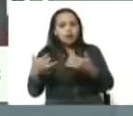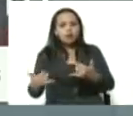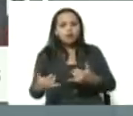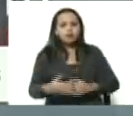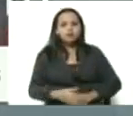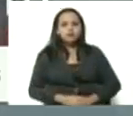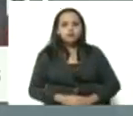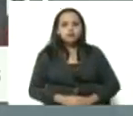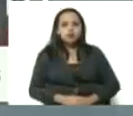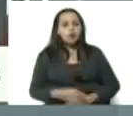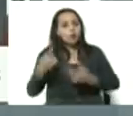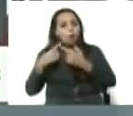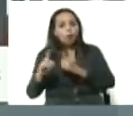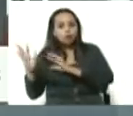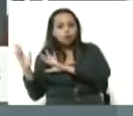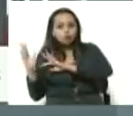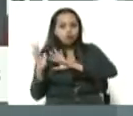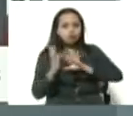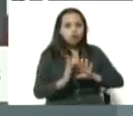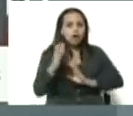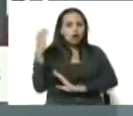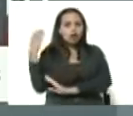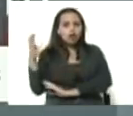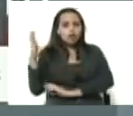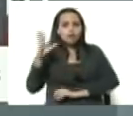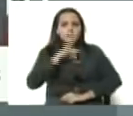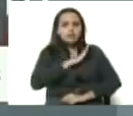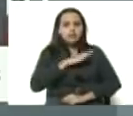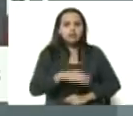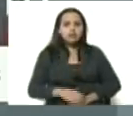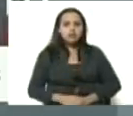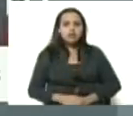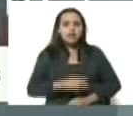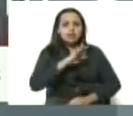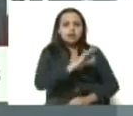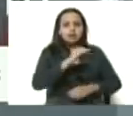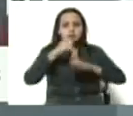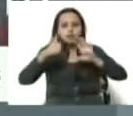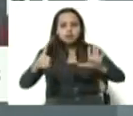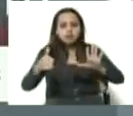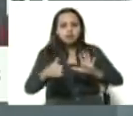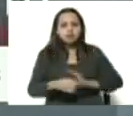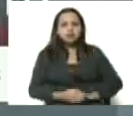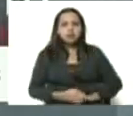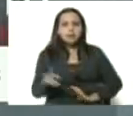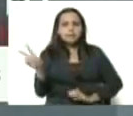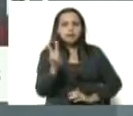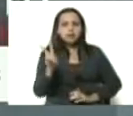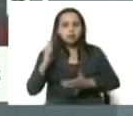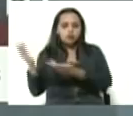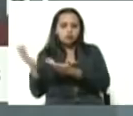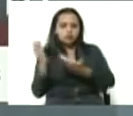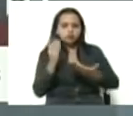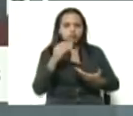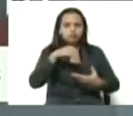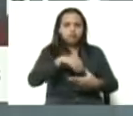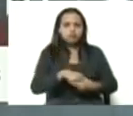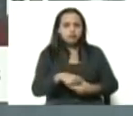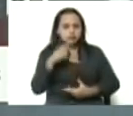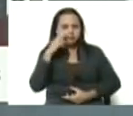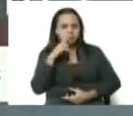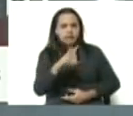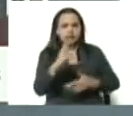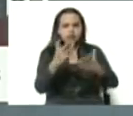casos importados, donde Colombia registra hoy 36 casos en Venezuela. Fíjate este número,